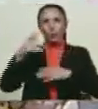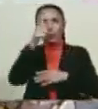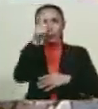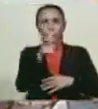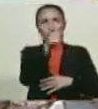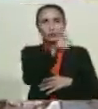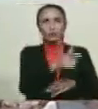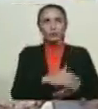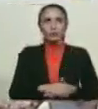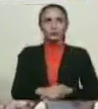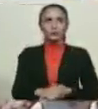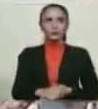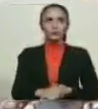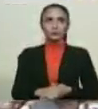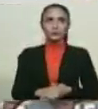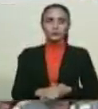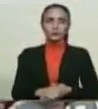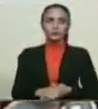nadie de Biscucuy.